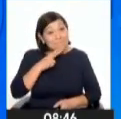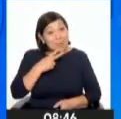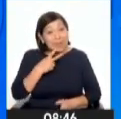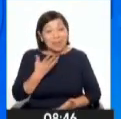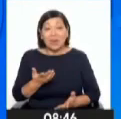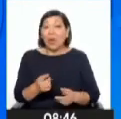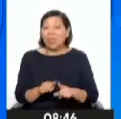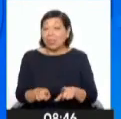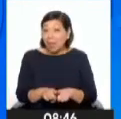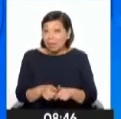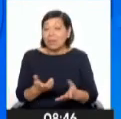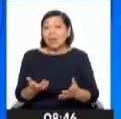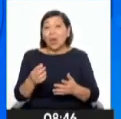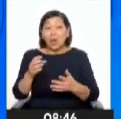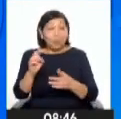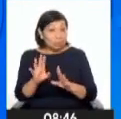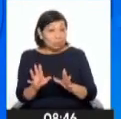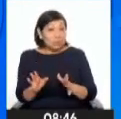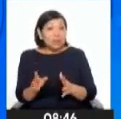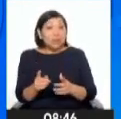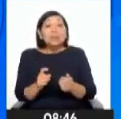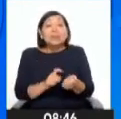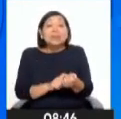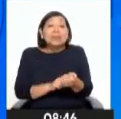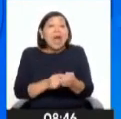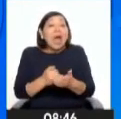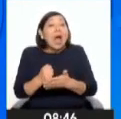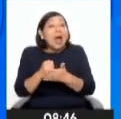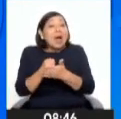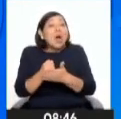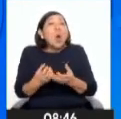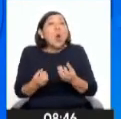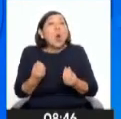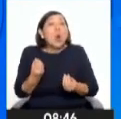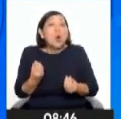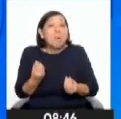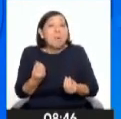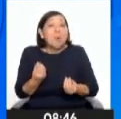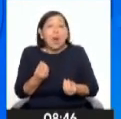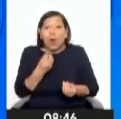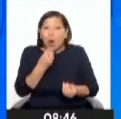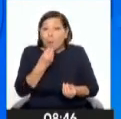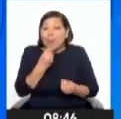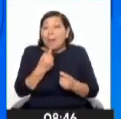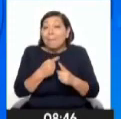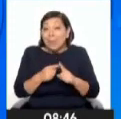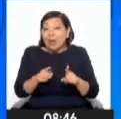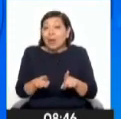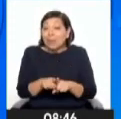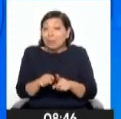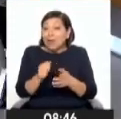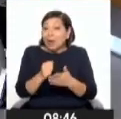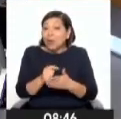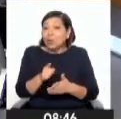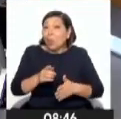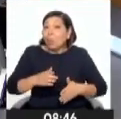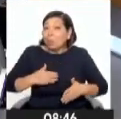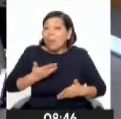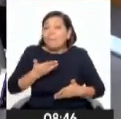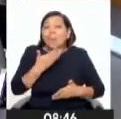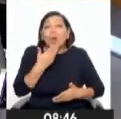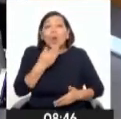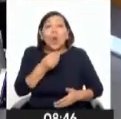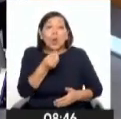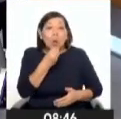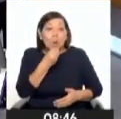taninos, antioxidantes, antocianinas, que son antioxidantes y ayudan también, no solamente a la digestión, sino también ayuda a que pueda procesar mejor